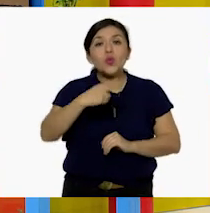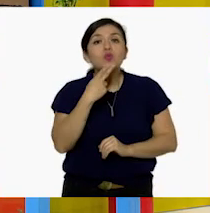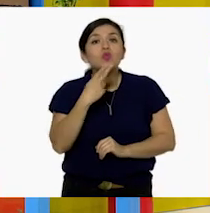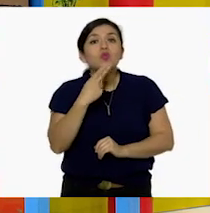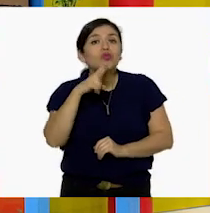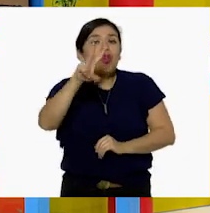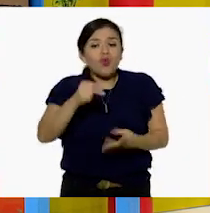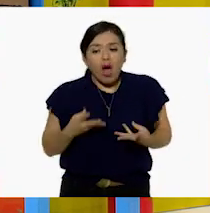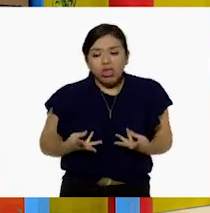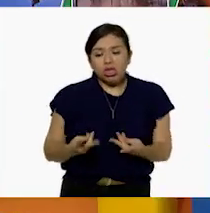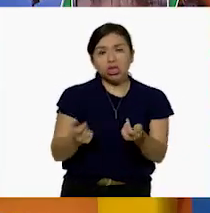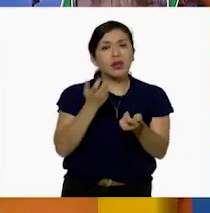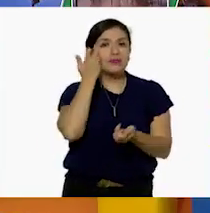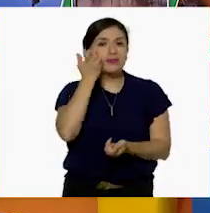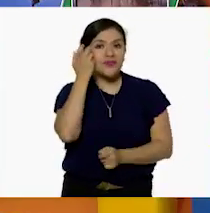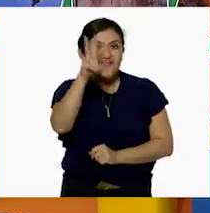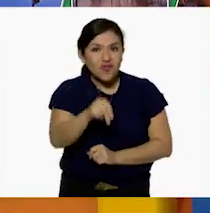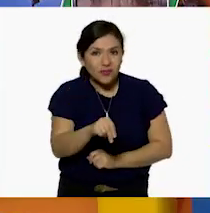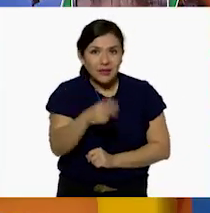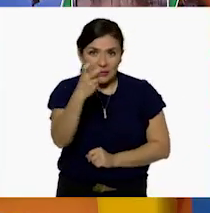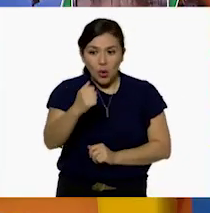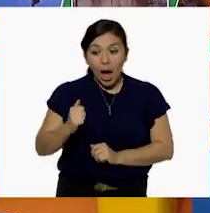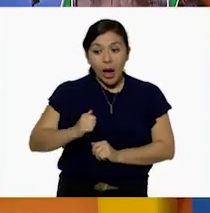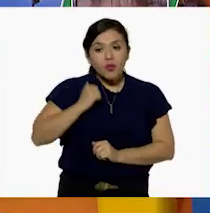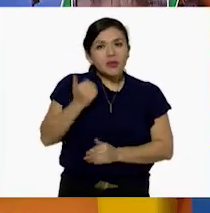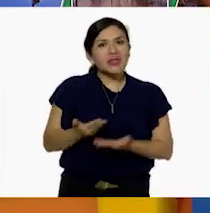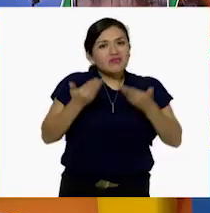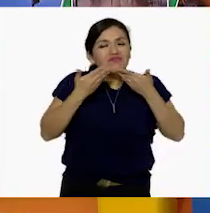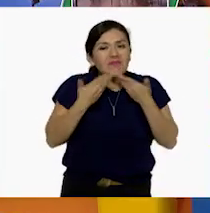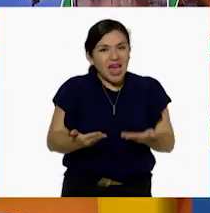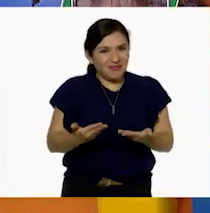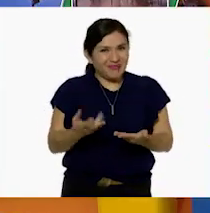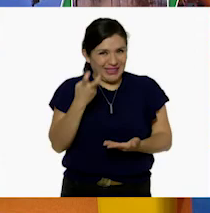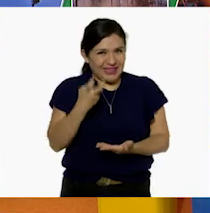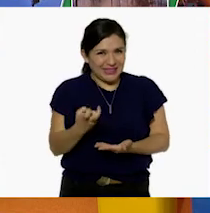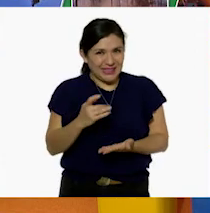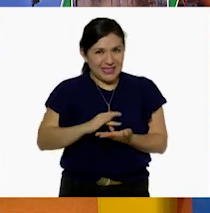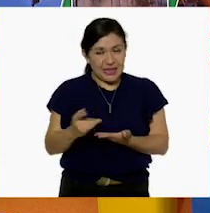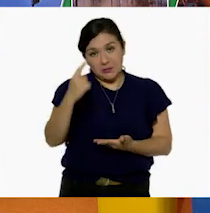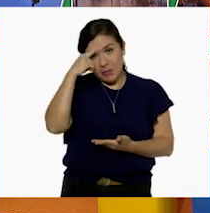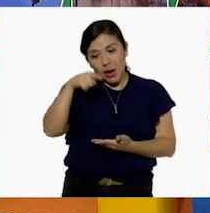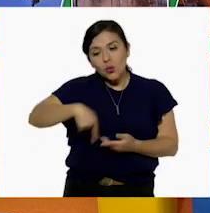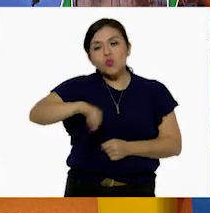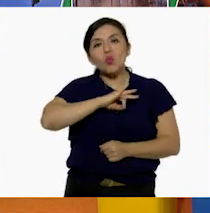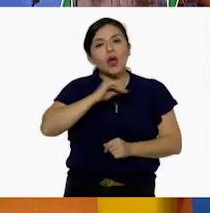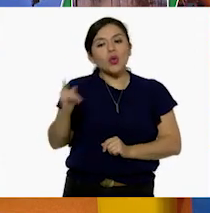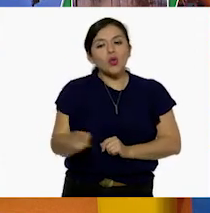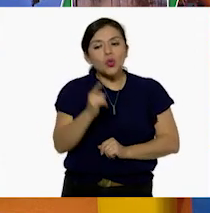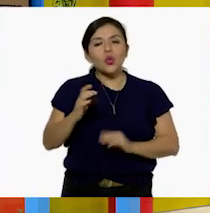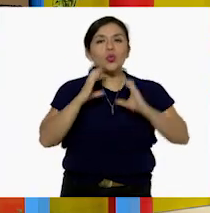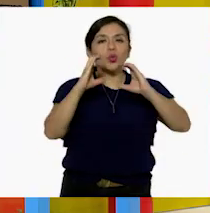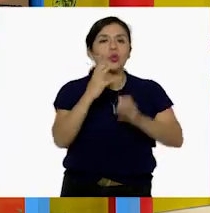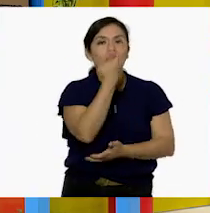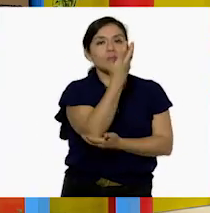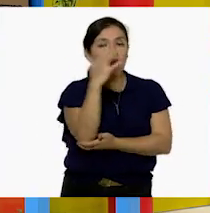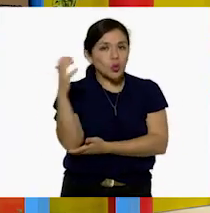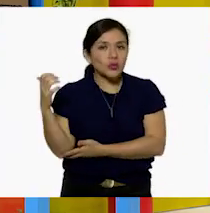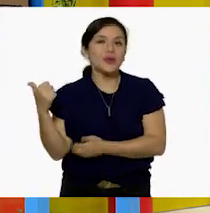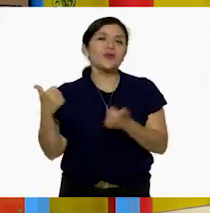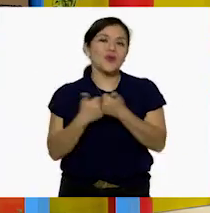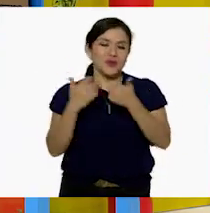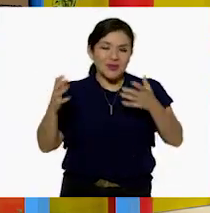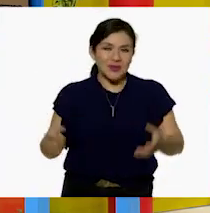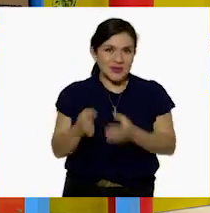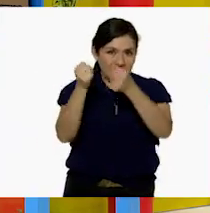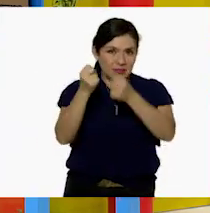no gastarlos. Exacto. Tratar de aprovecharlos al máximo. Reutilizar. De esa manera también podemos cuidar los bosques. Ajá. Y respetarlos. Hay